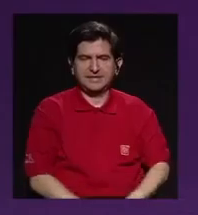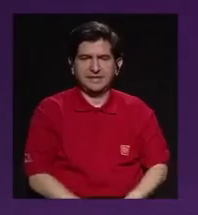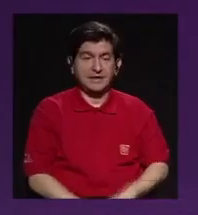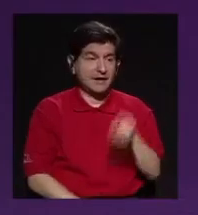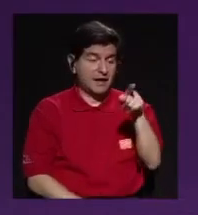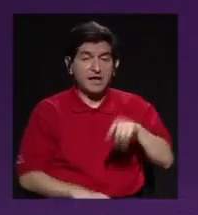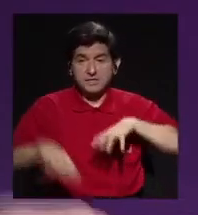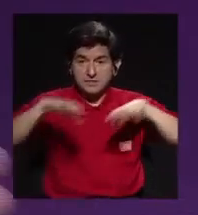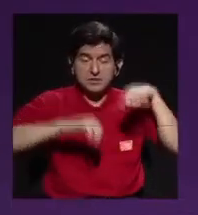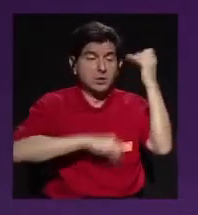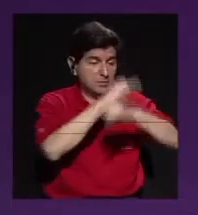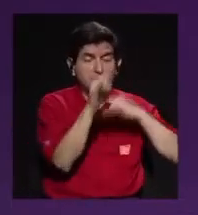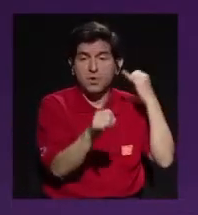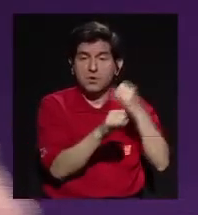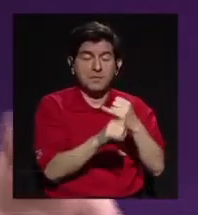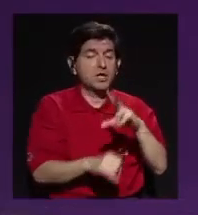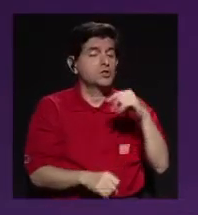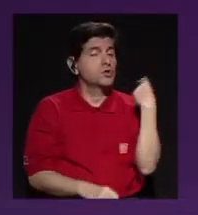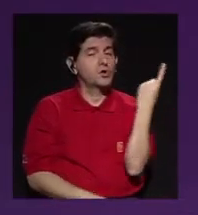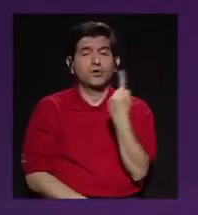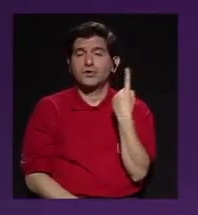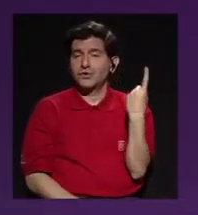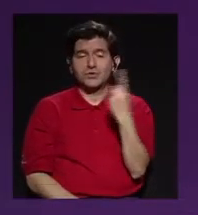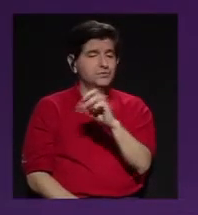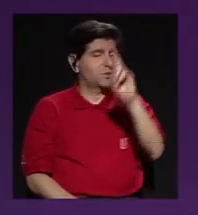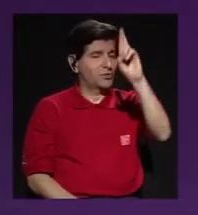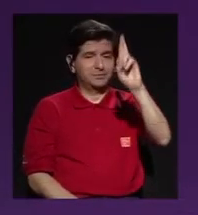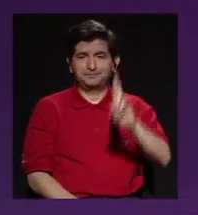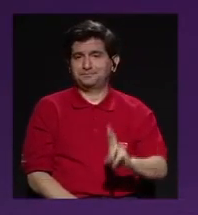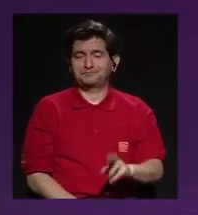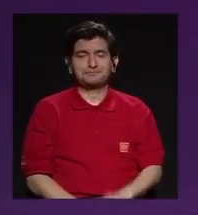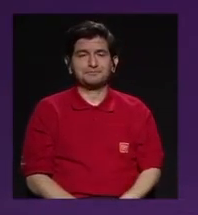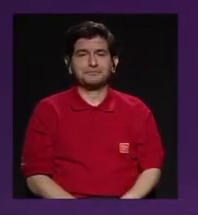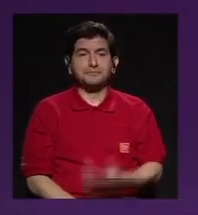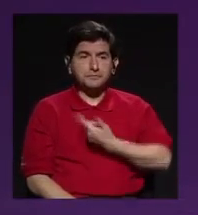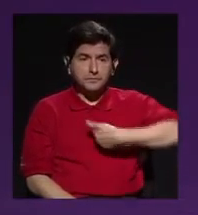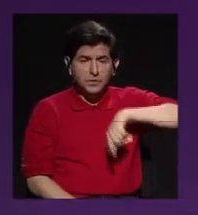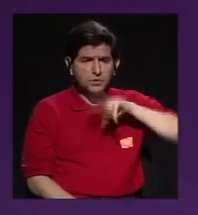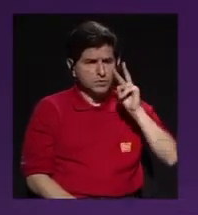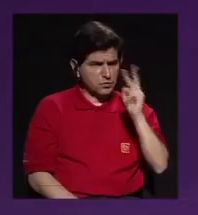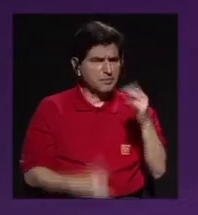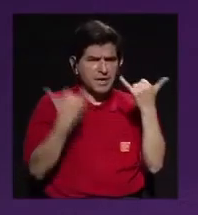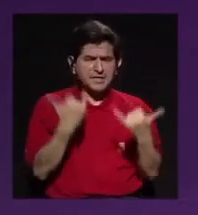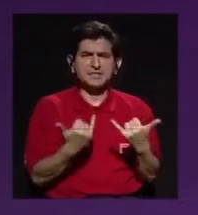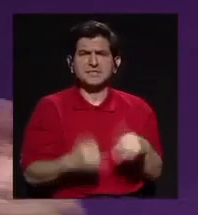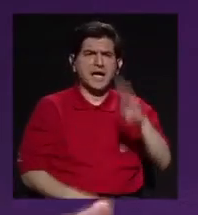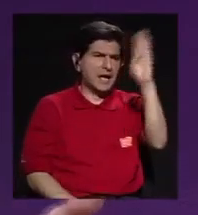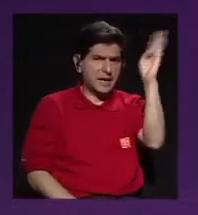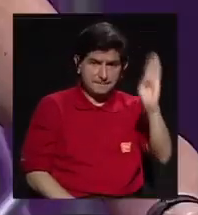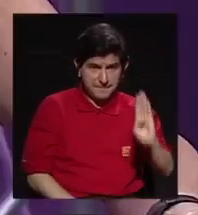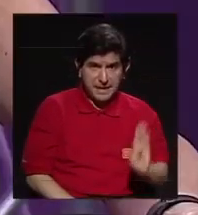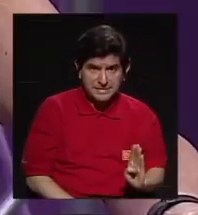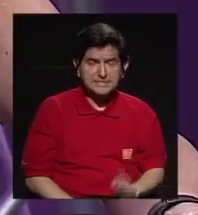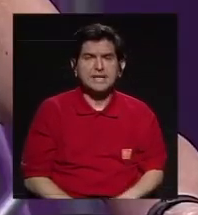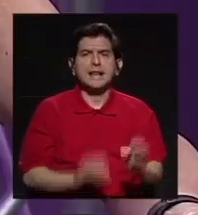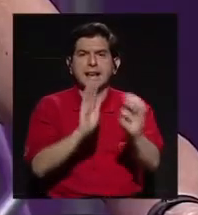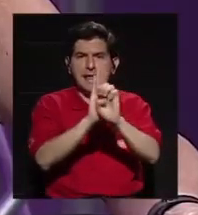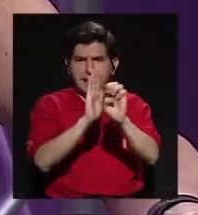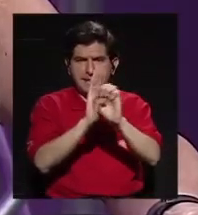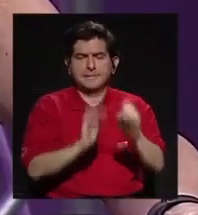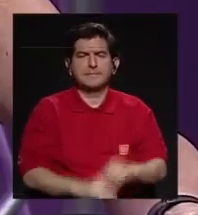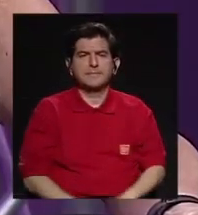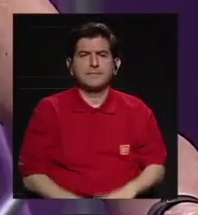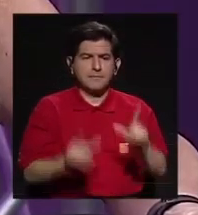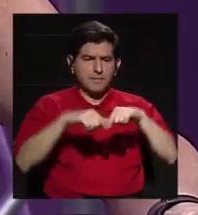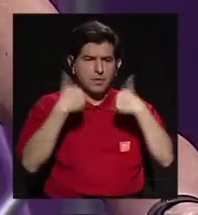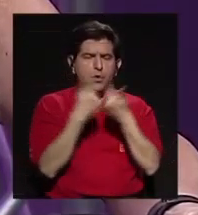es un movimiento internacional, no se limita solamente a Costa Rica, los hemos visto en actuación en Brasil, por ejemplo, donde